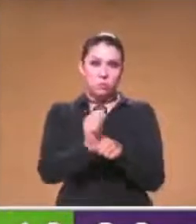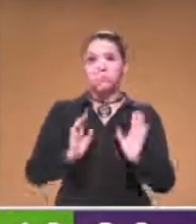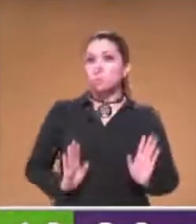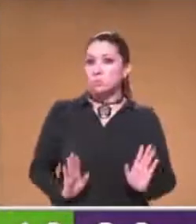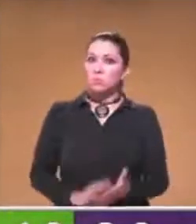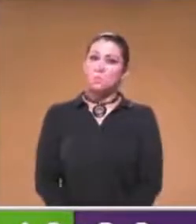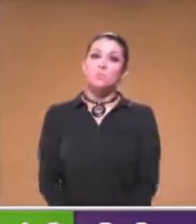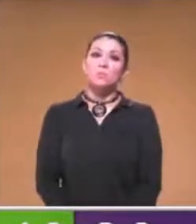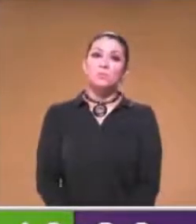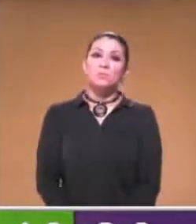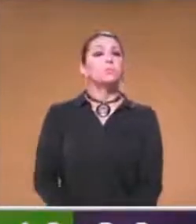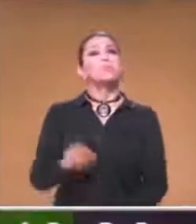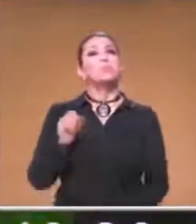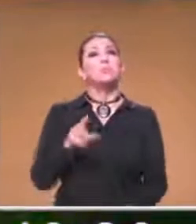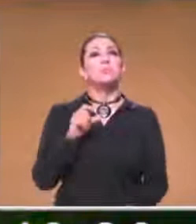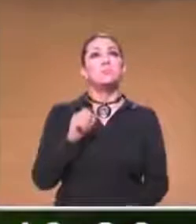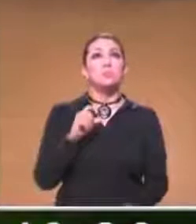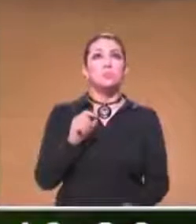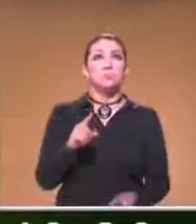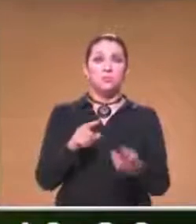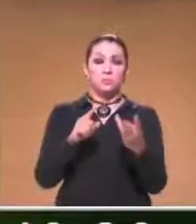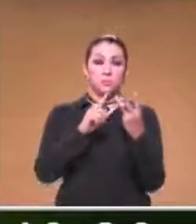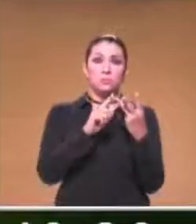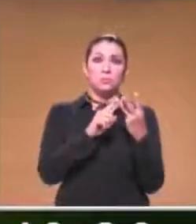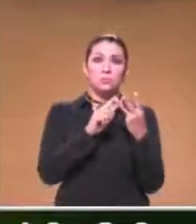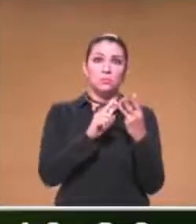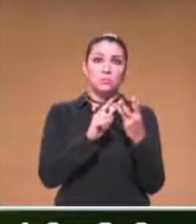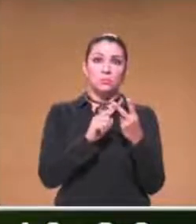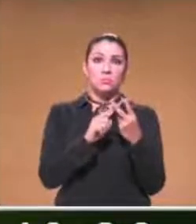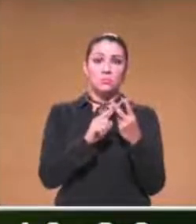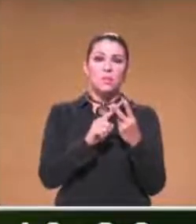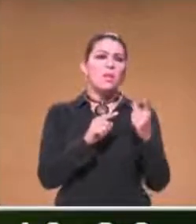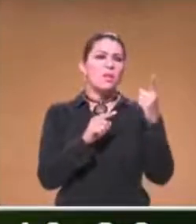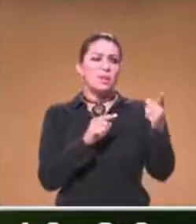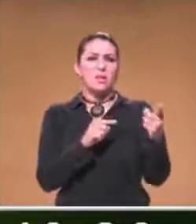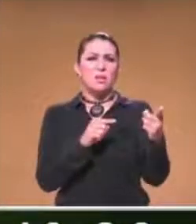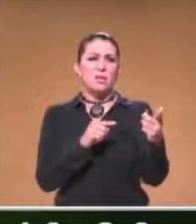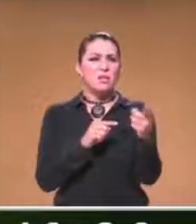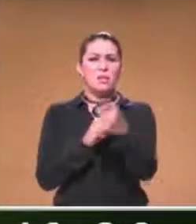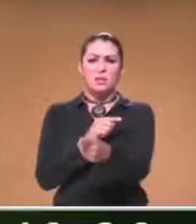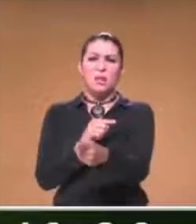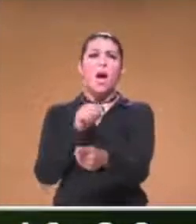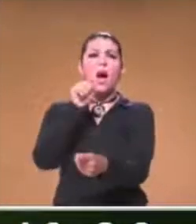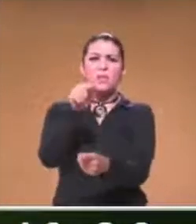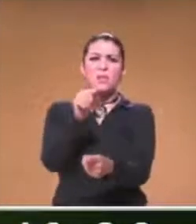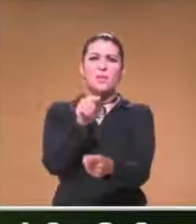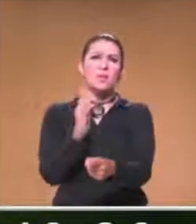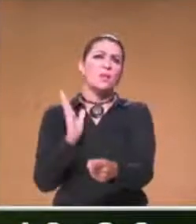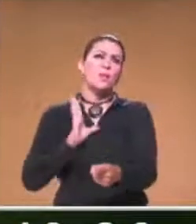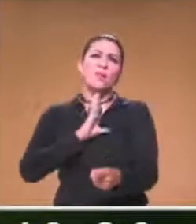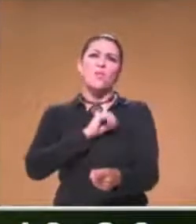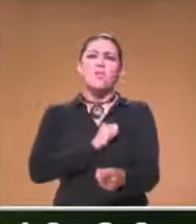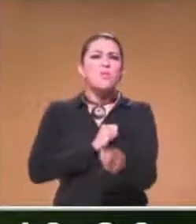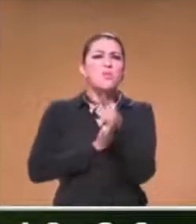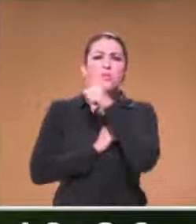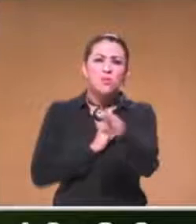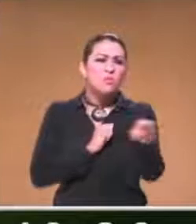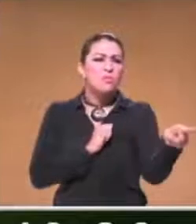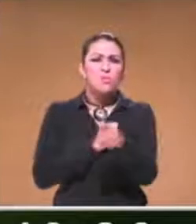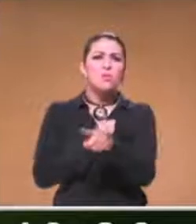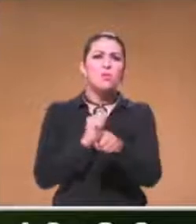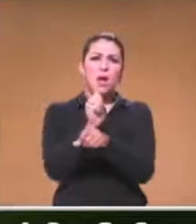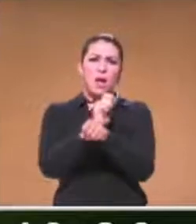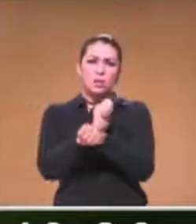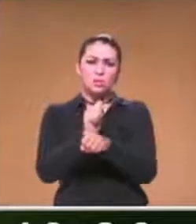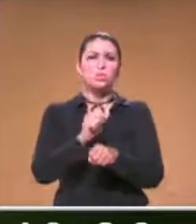También tenemos, who's your favorite actor or actress? ¿Quién es tu actor favorito o tu actriz favorita?